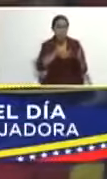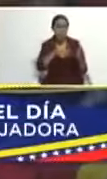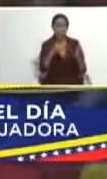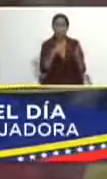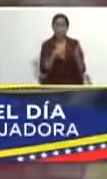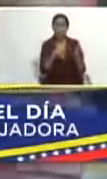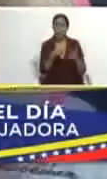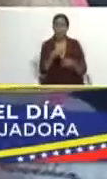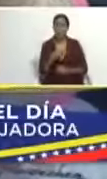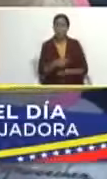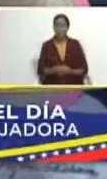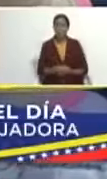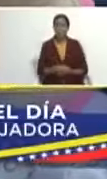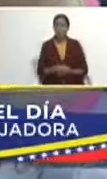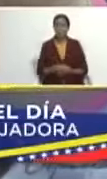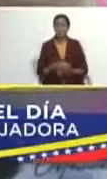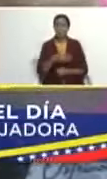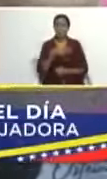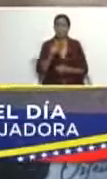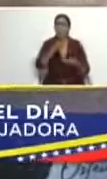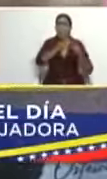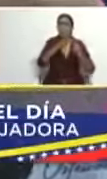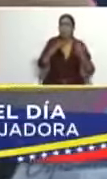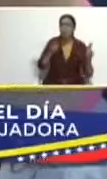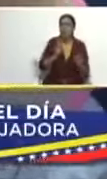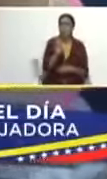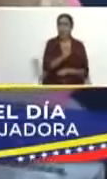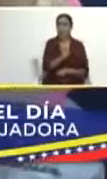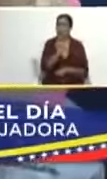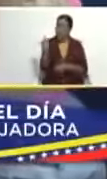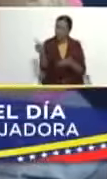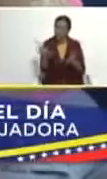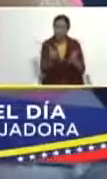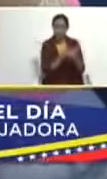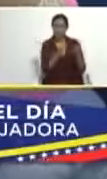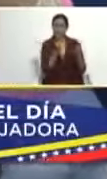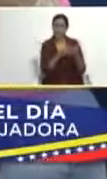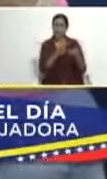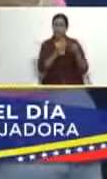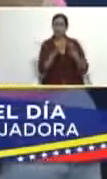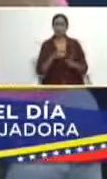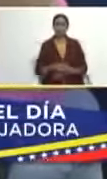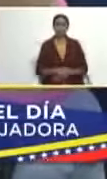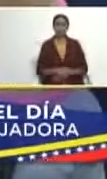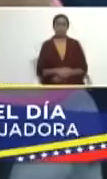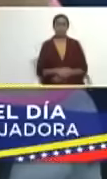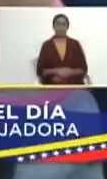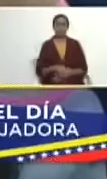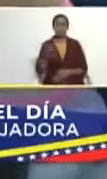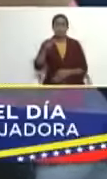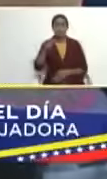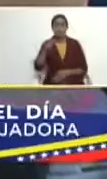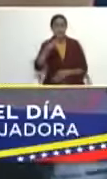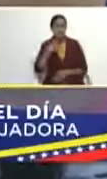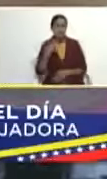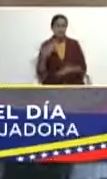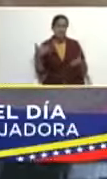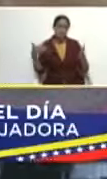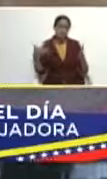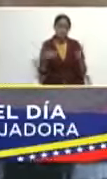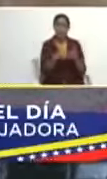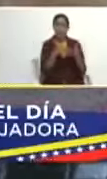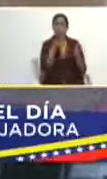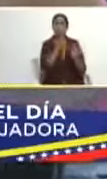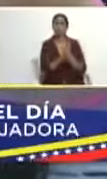quisieron meter con la paz de la República, se quisieron meter con el crecimiento y